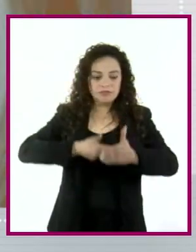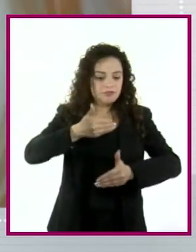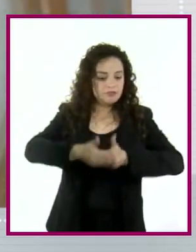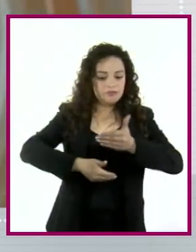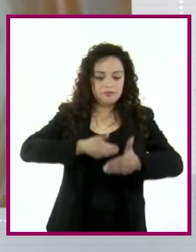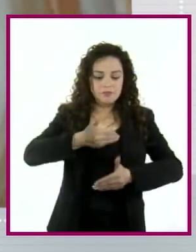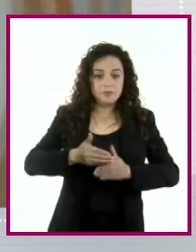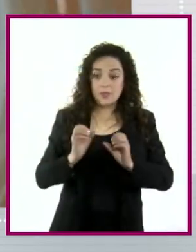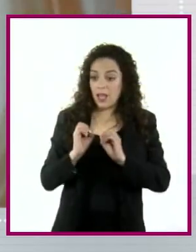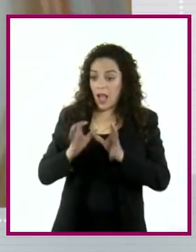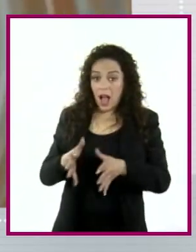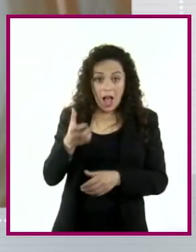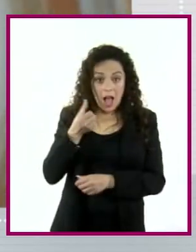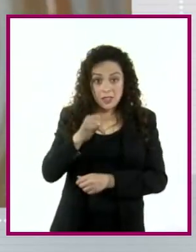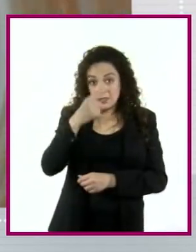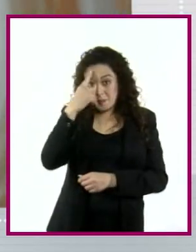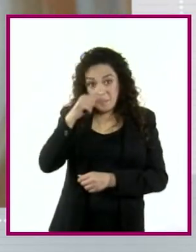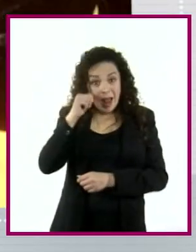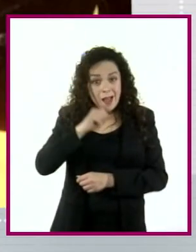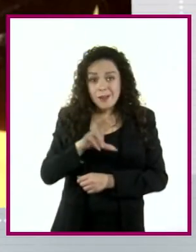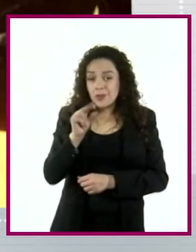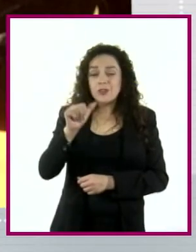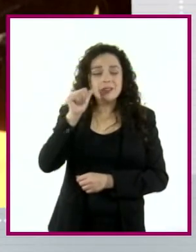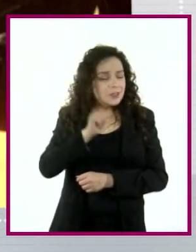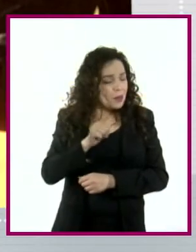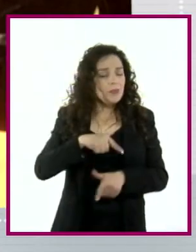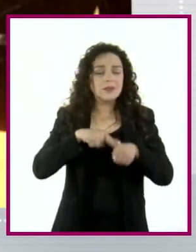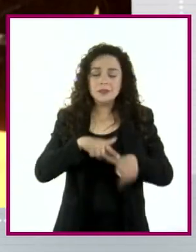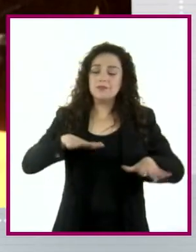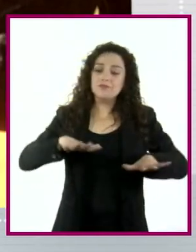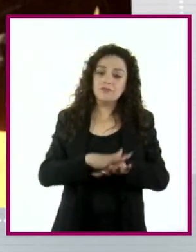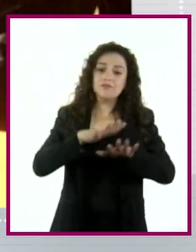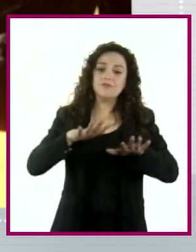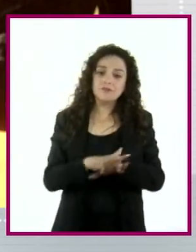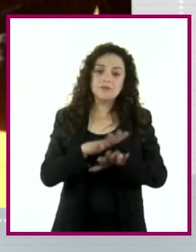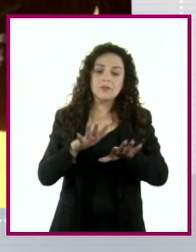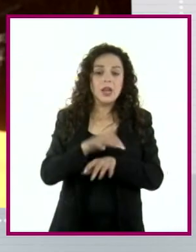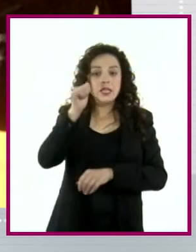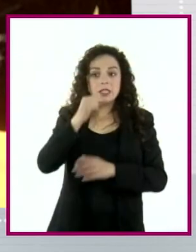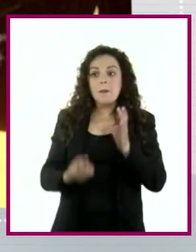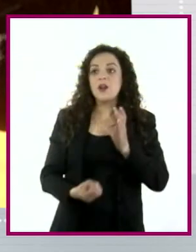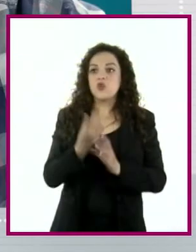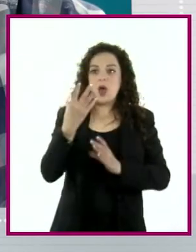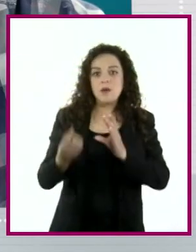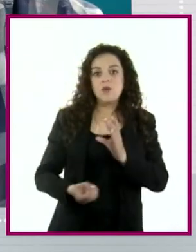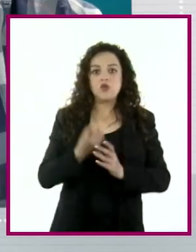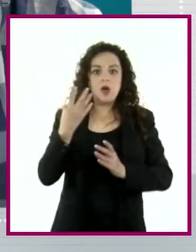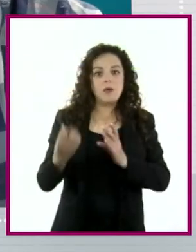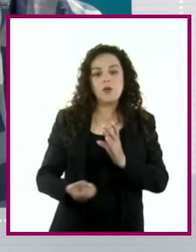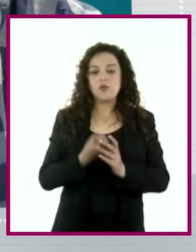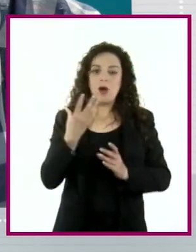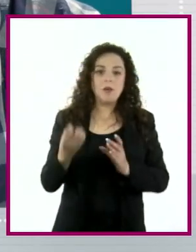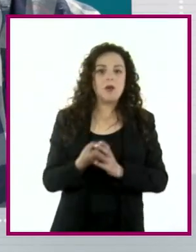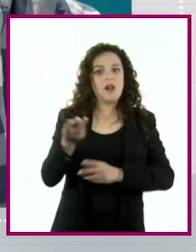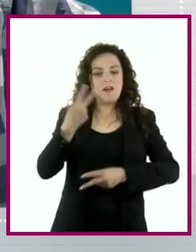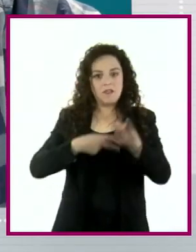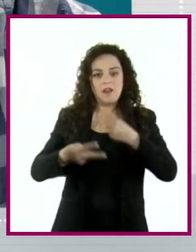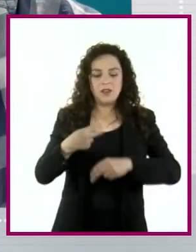que, pues justamente, trae nuevas cosas a la existencia humana. Por último,